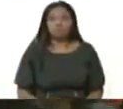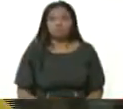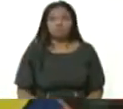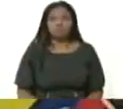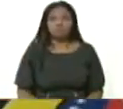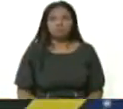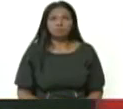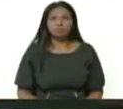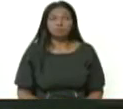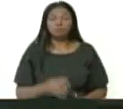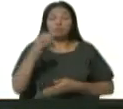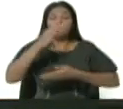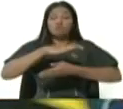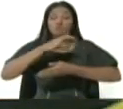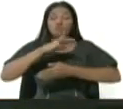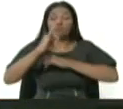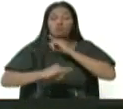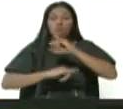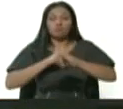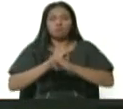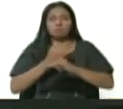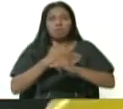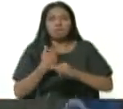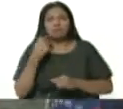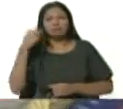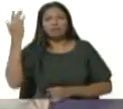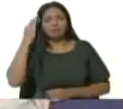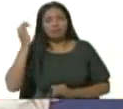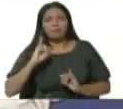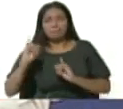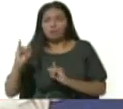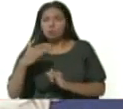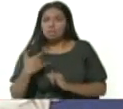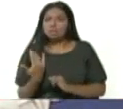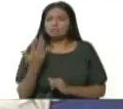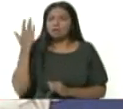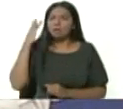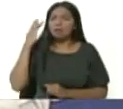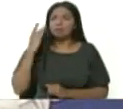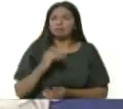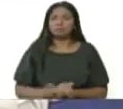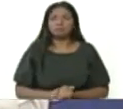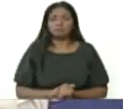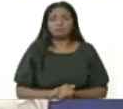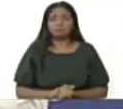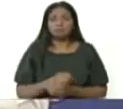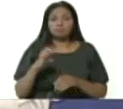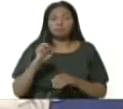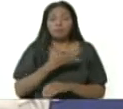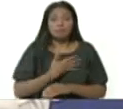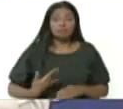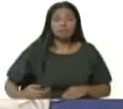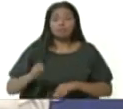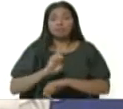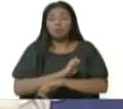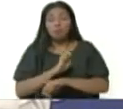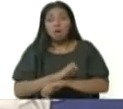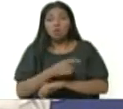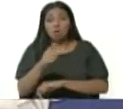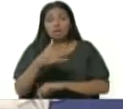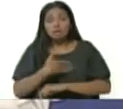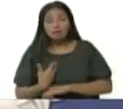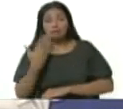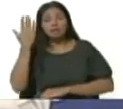Si el Fondo Monetario Internacional quiere saber, si Lenín Moreno quiere